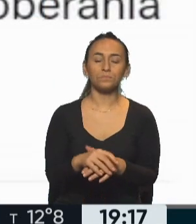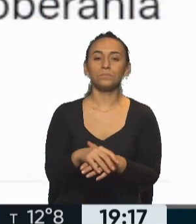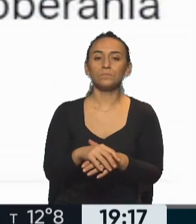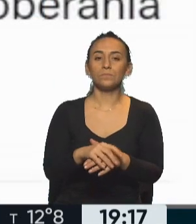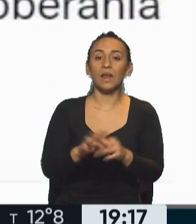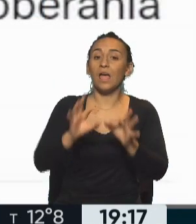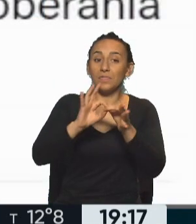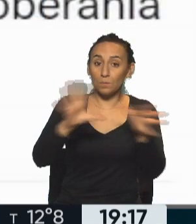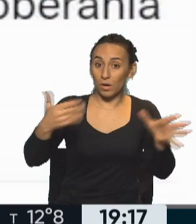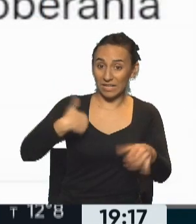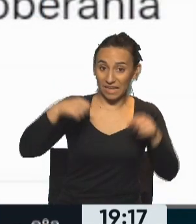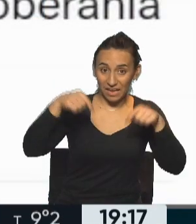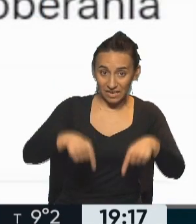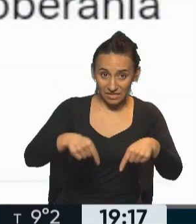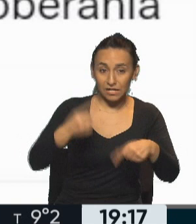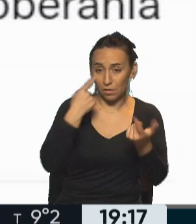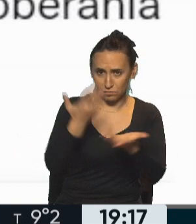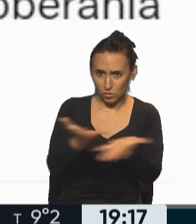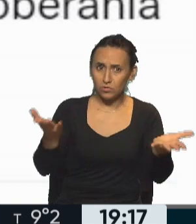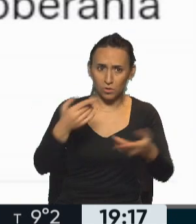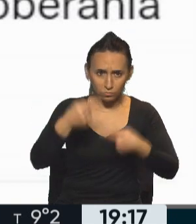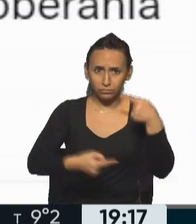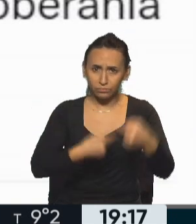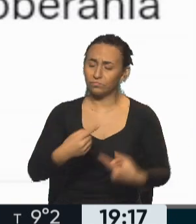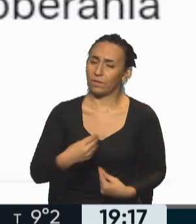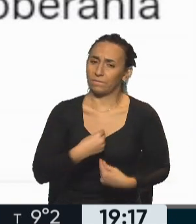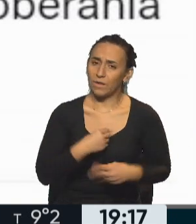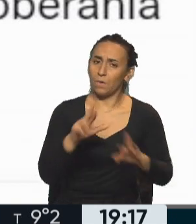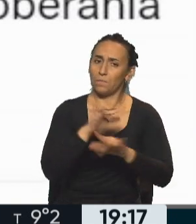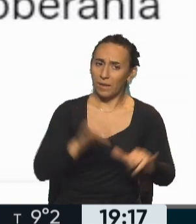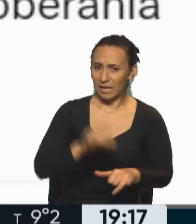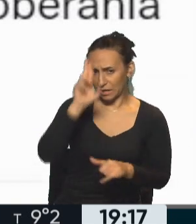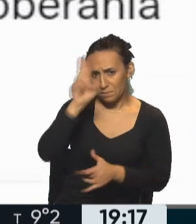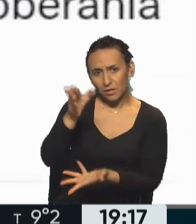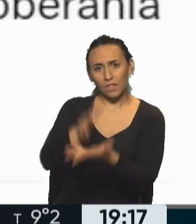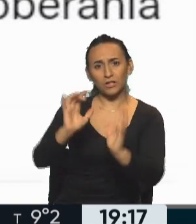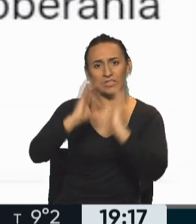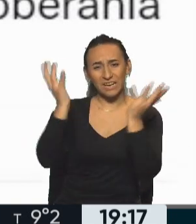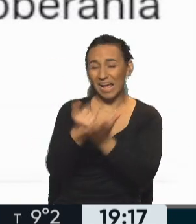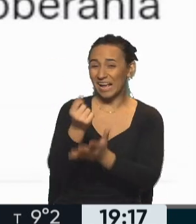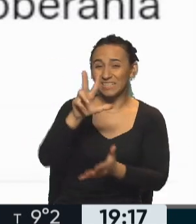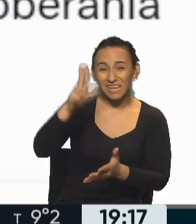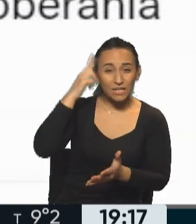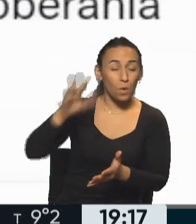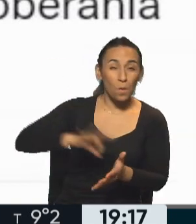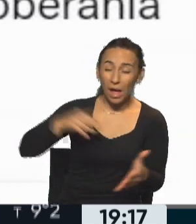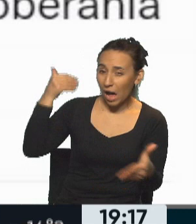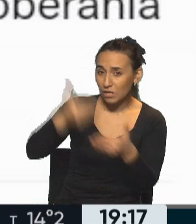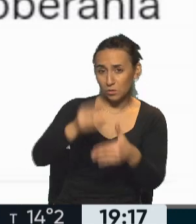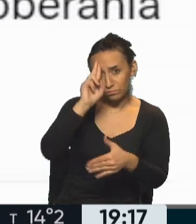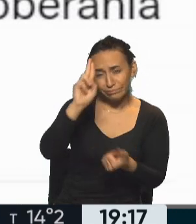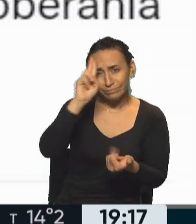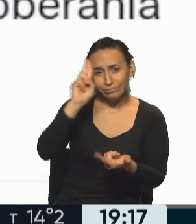consolidada democracia argentina ha demostrado de manera continua su vocación de paz y de respeto del derecho internacional por casi 39 años.